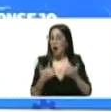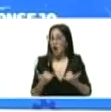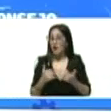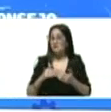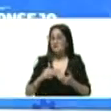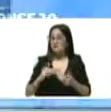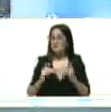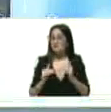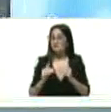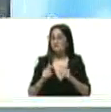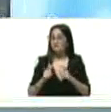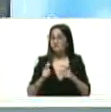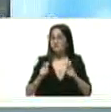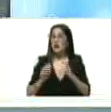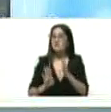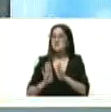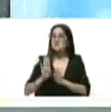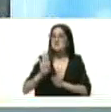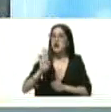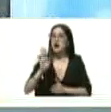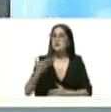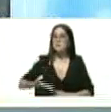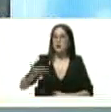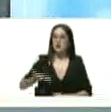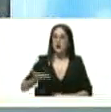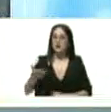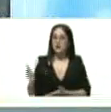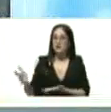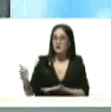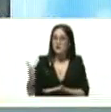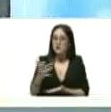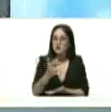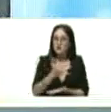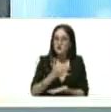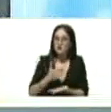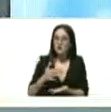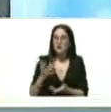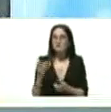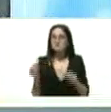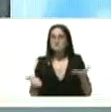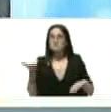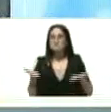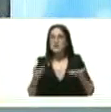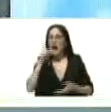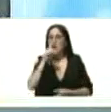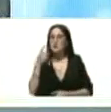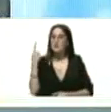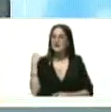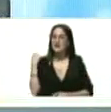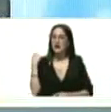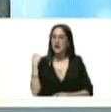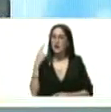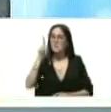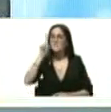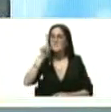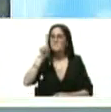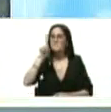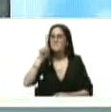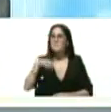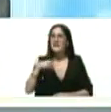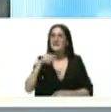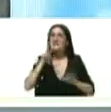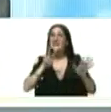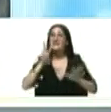importante. Ha pasado de recaudar lo equivalente el año pasado en ese mismo periodo de 1.072